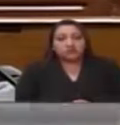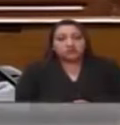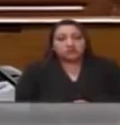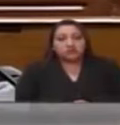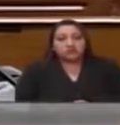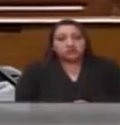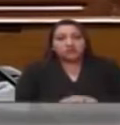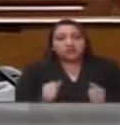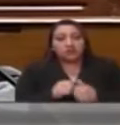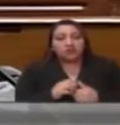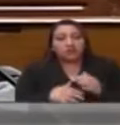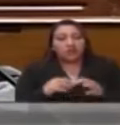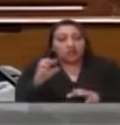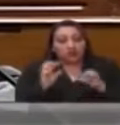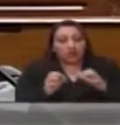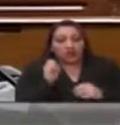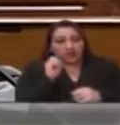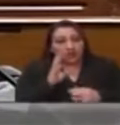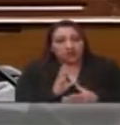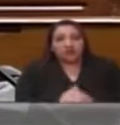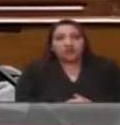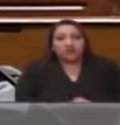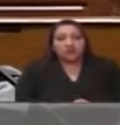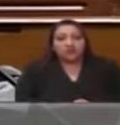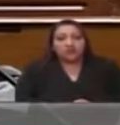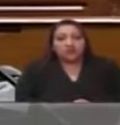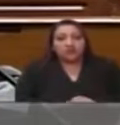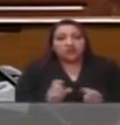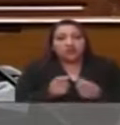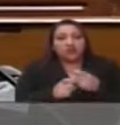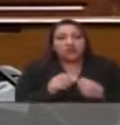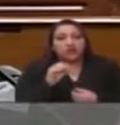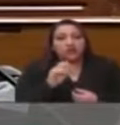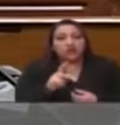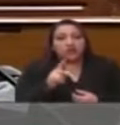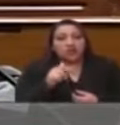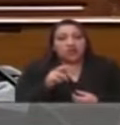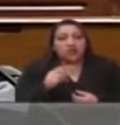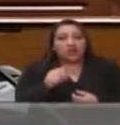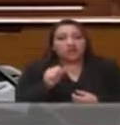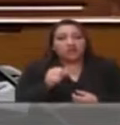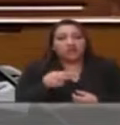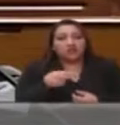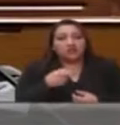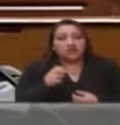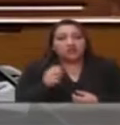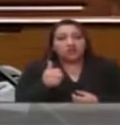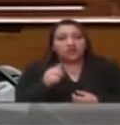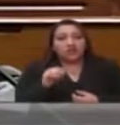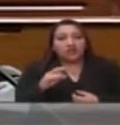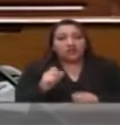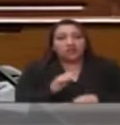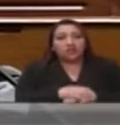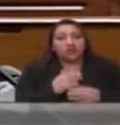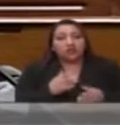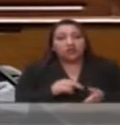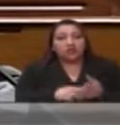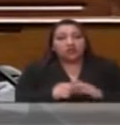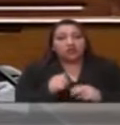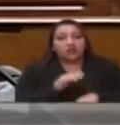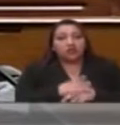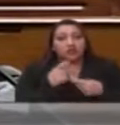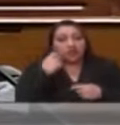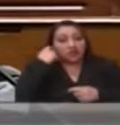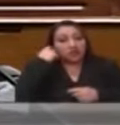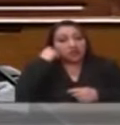Con relación a las inquietudes de la congresista Carla Schaffer sobre las medidas contra la trata